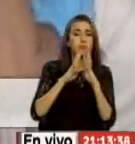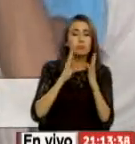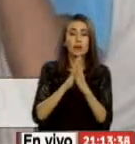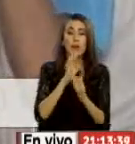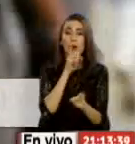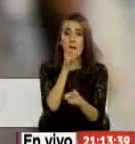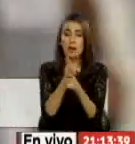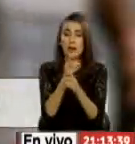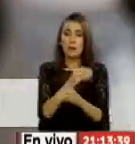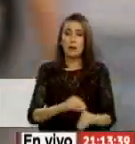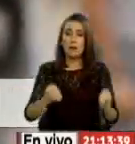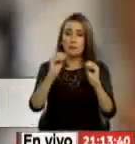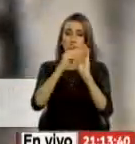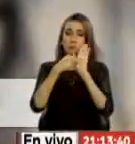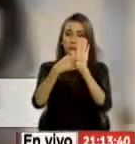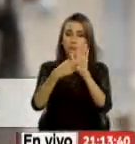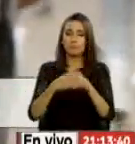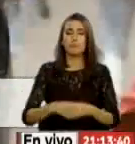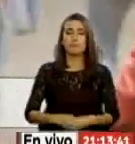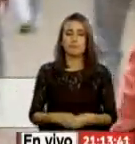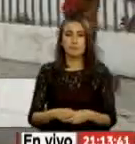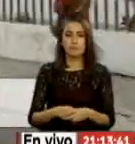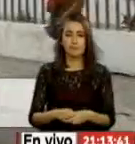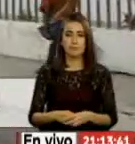siguen saliendo a la luz.